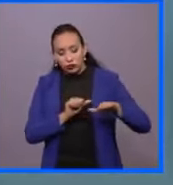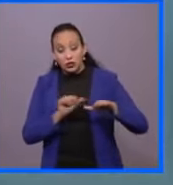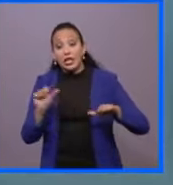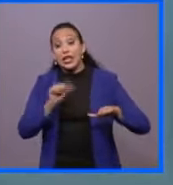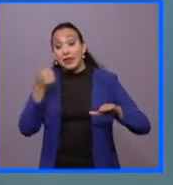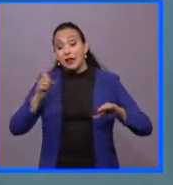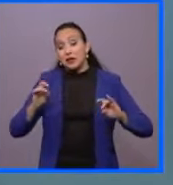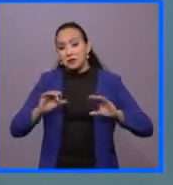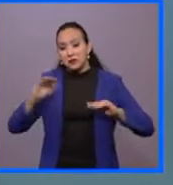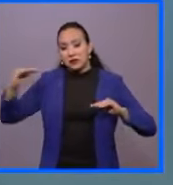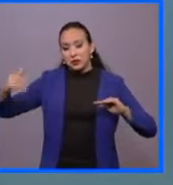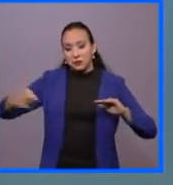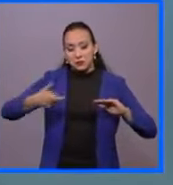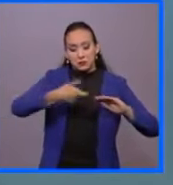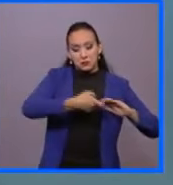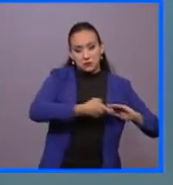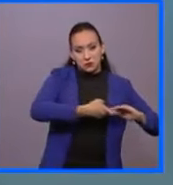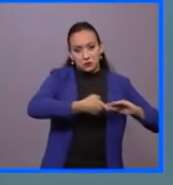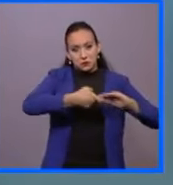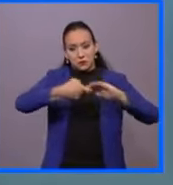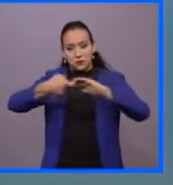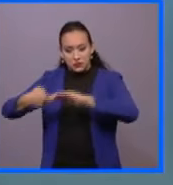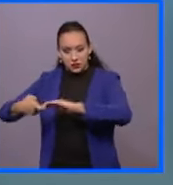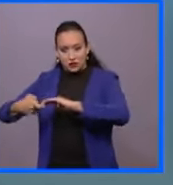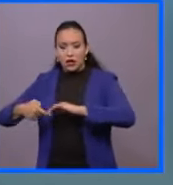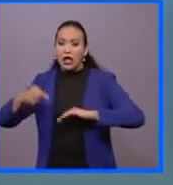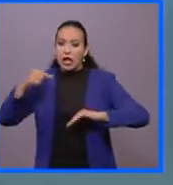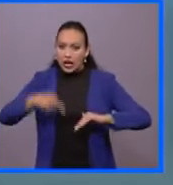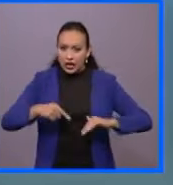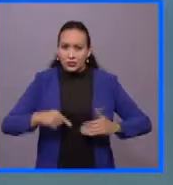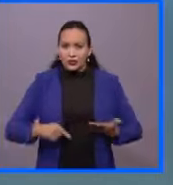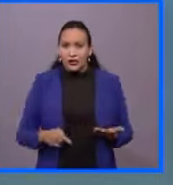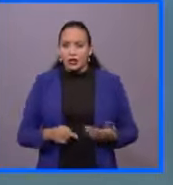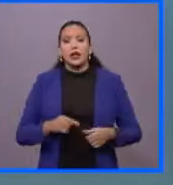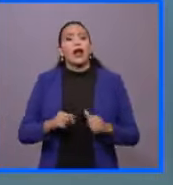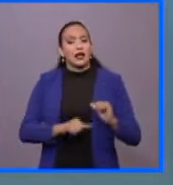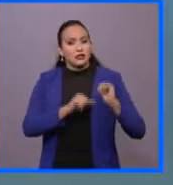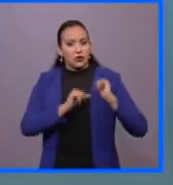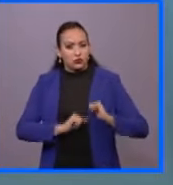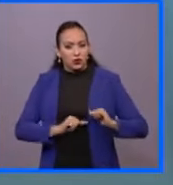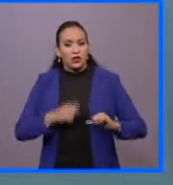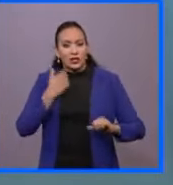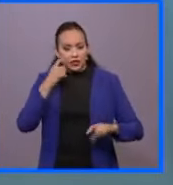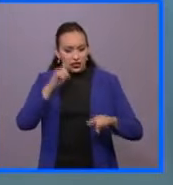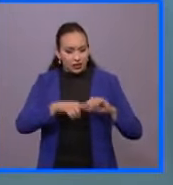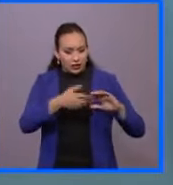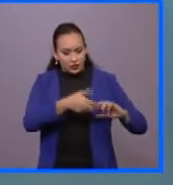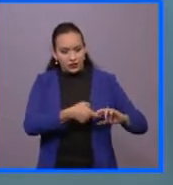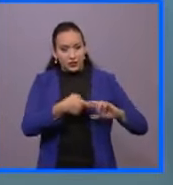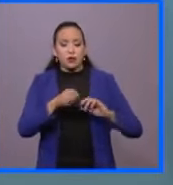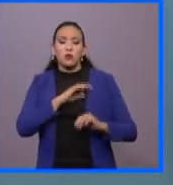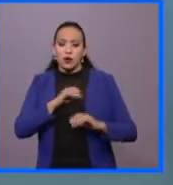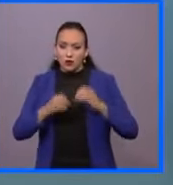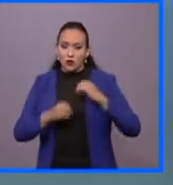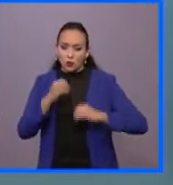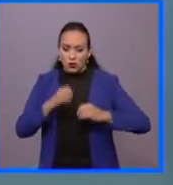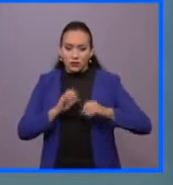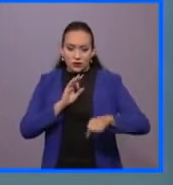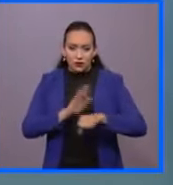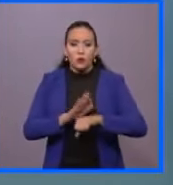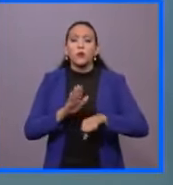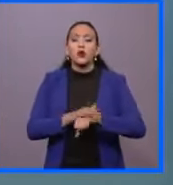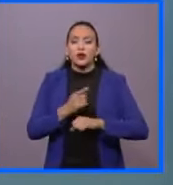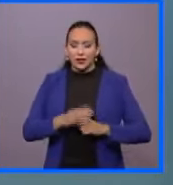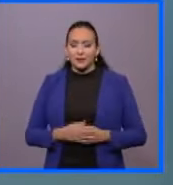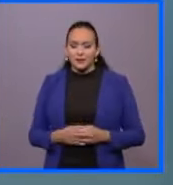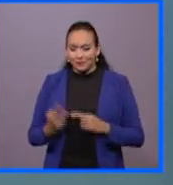grúa debe considerarse un acto de particular equiparable al de autoridad para efectos del juicio de amparo. Lo anterior al